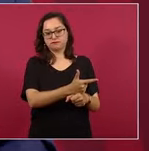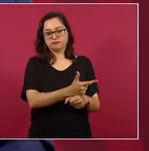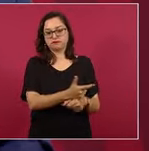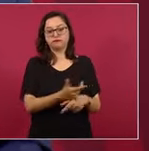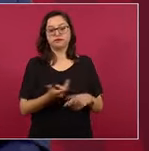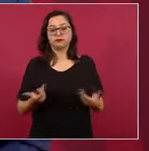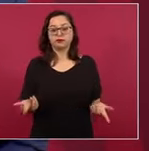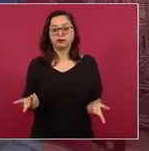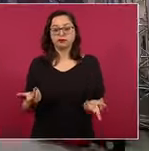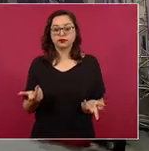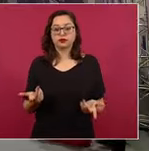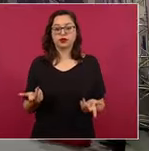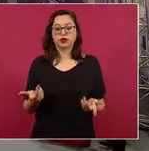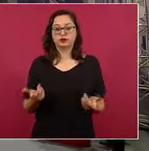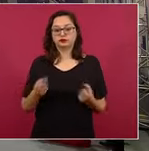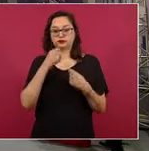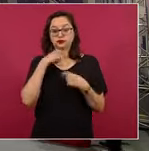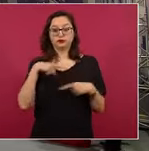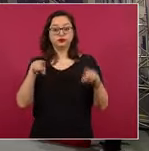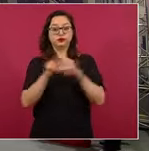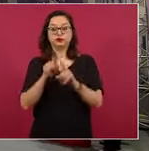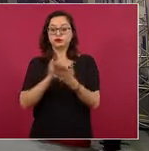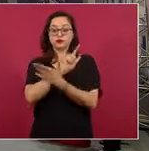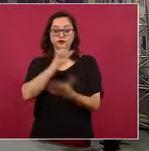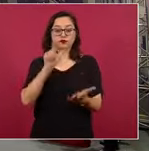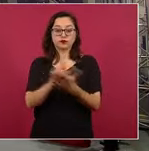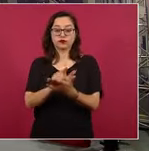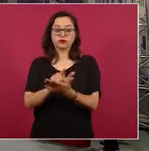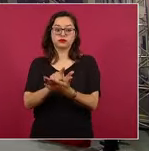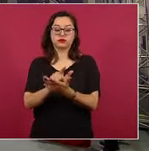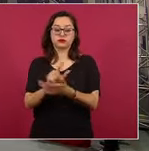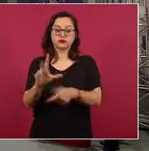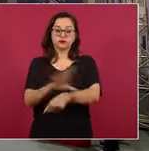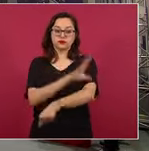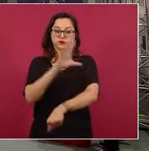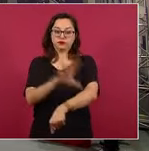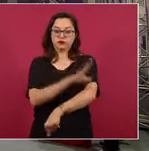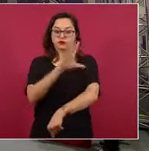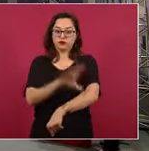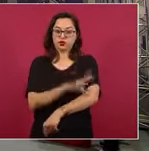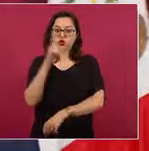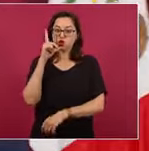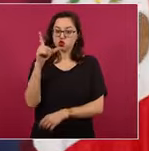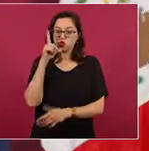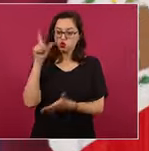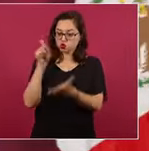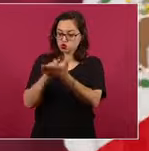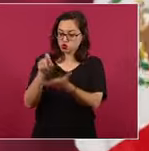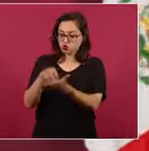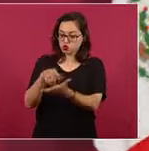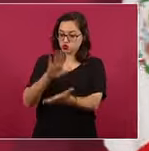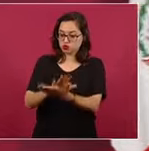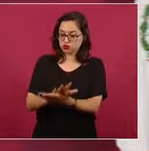Es como la reforma eléctrica, imagínense que votaron